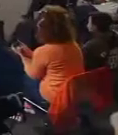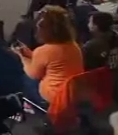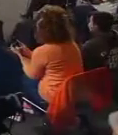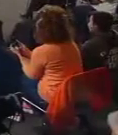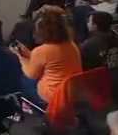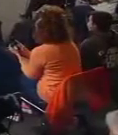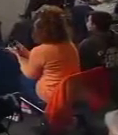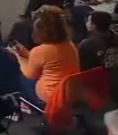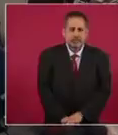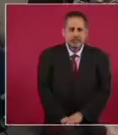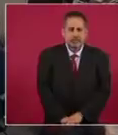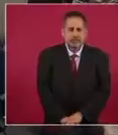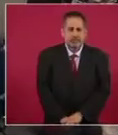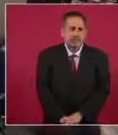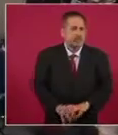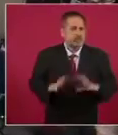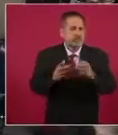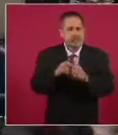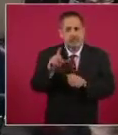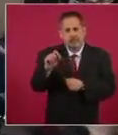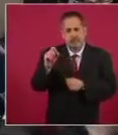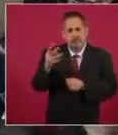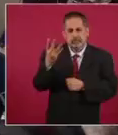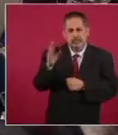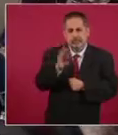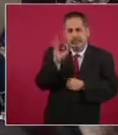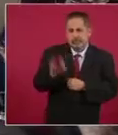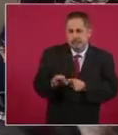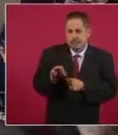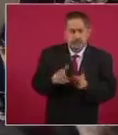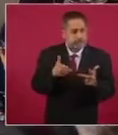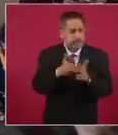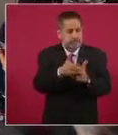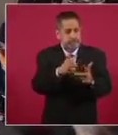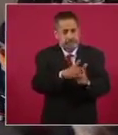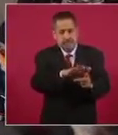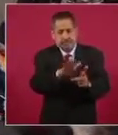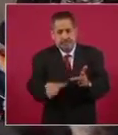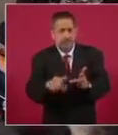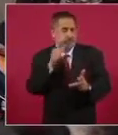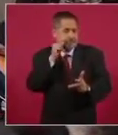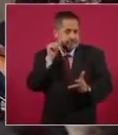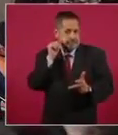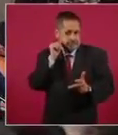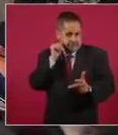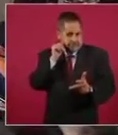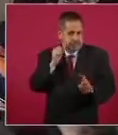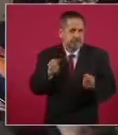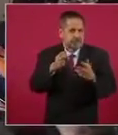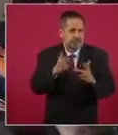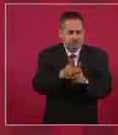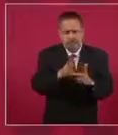Estamos hablando del 24% de los homicidios del país de ayer.